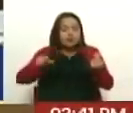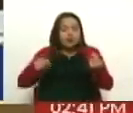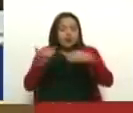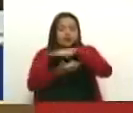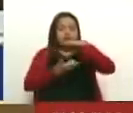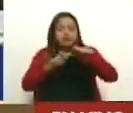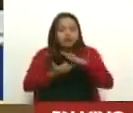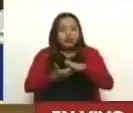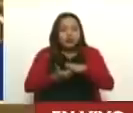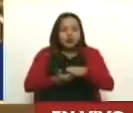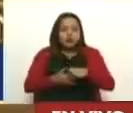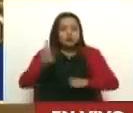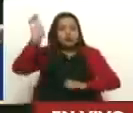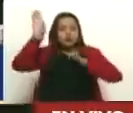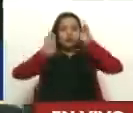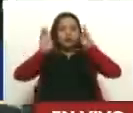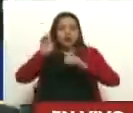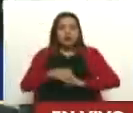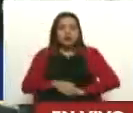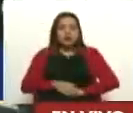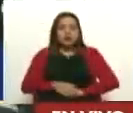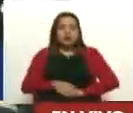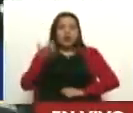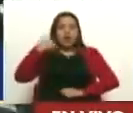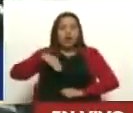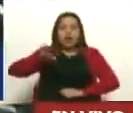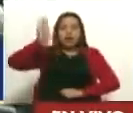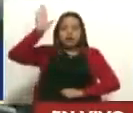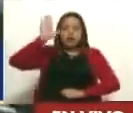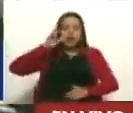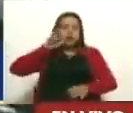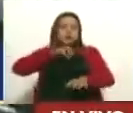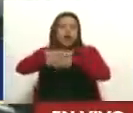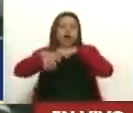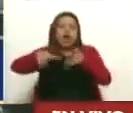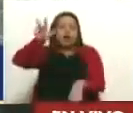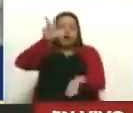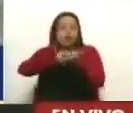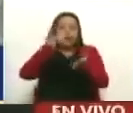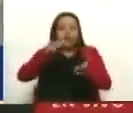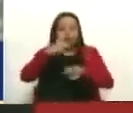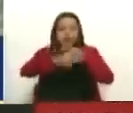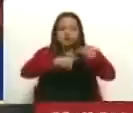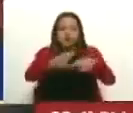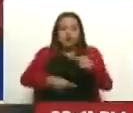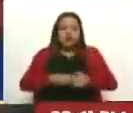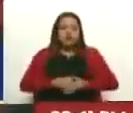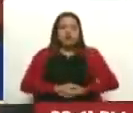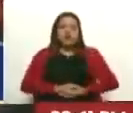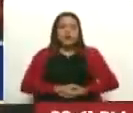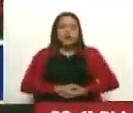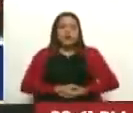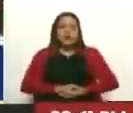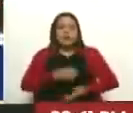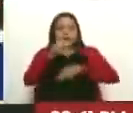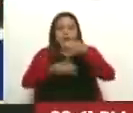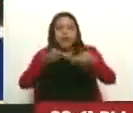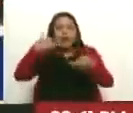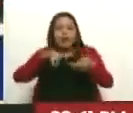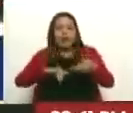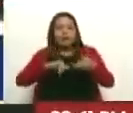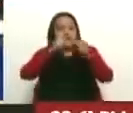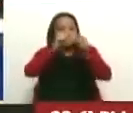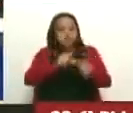la señal de costumbre. Queda aprobado por unanimidad. En consecuencia, se declara